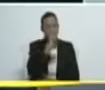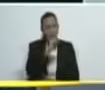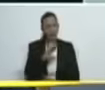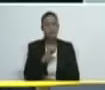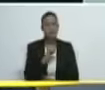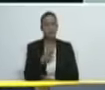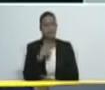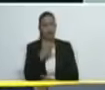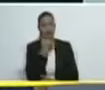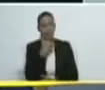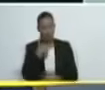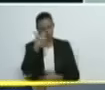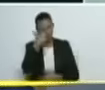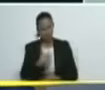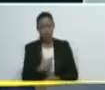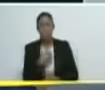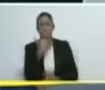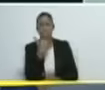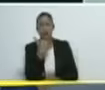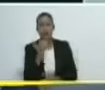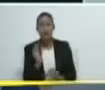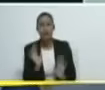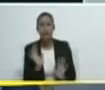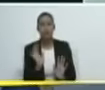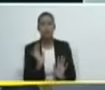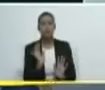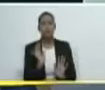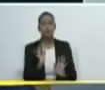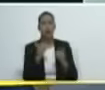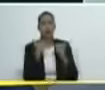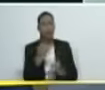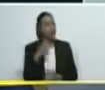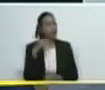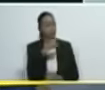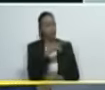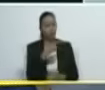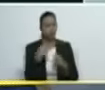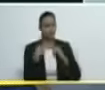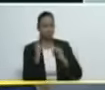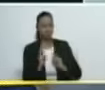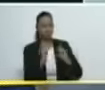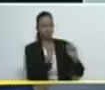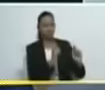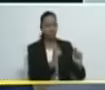si algo me pasa, ahora te toca a ti.